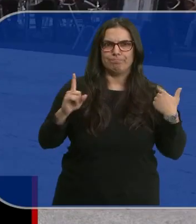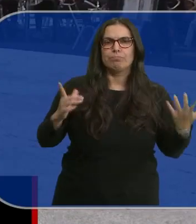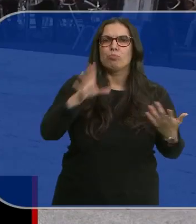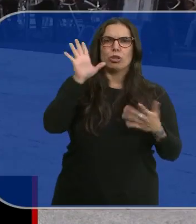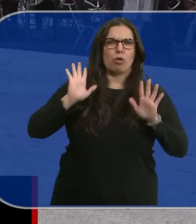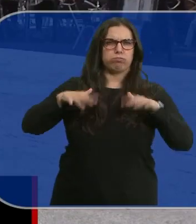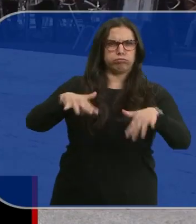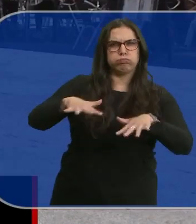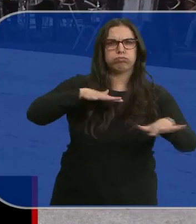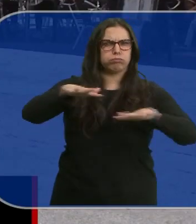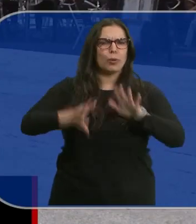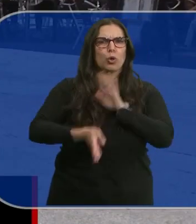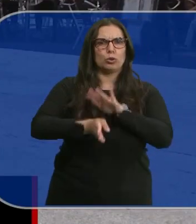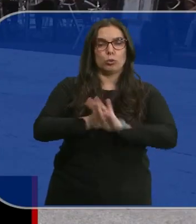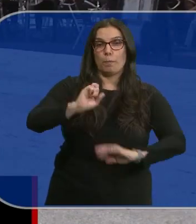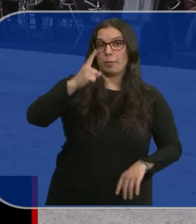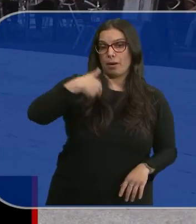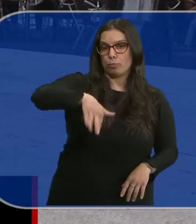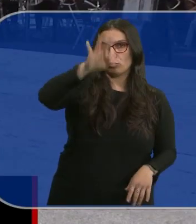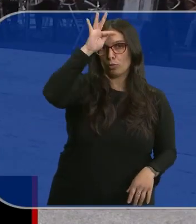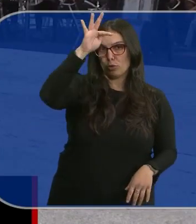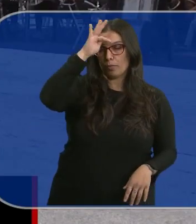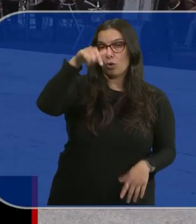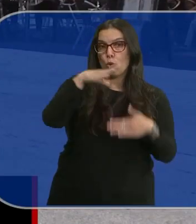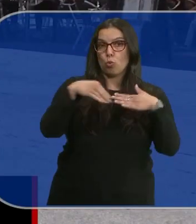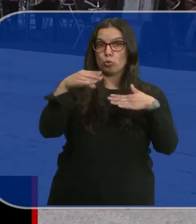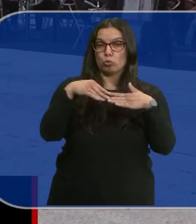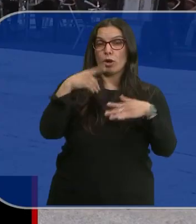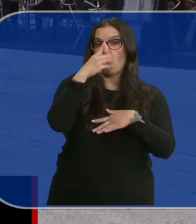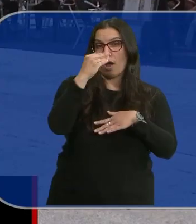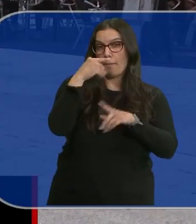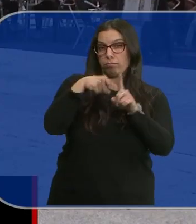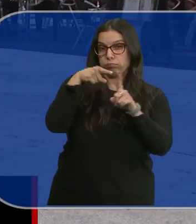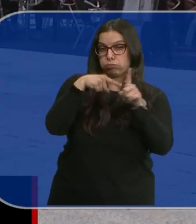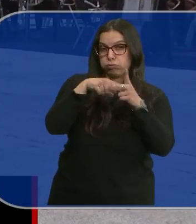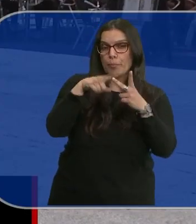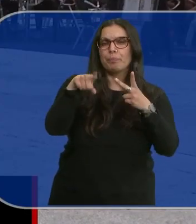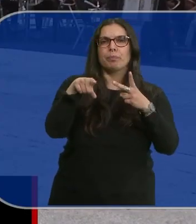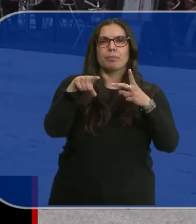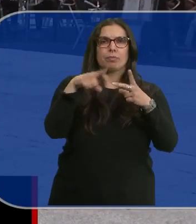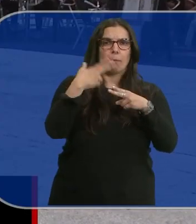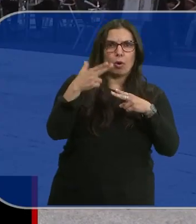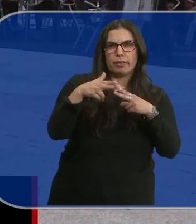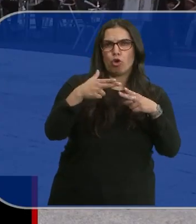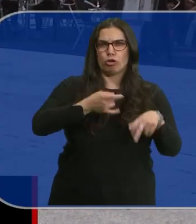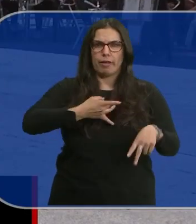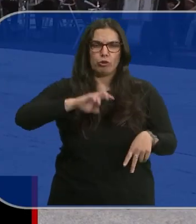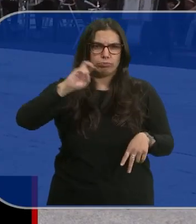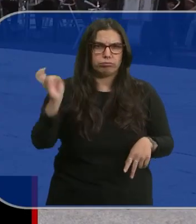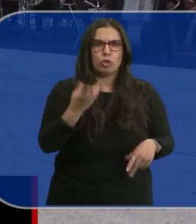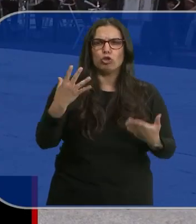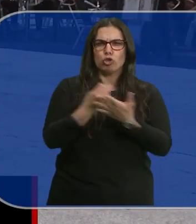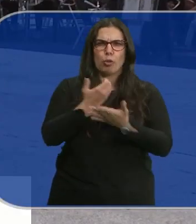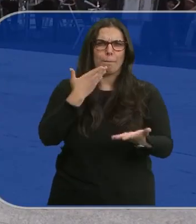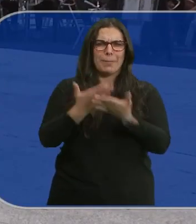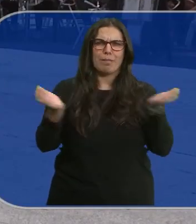las movilizaciones. La primera este domingo, para la que los usuarios del AVE y todos los agentes políticos y socioeconómicos han pedido una